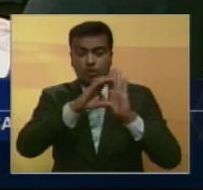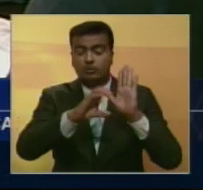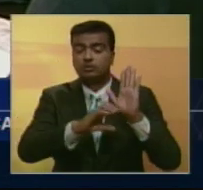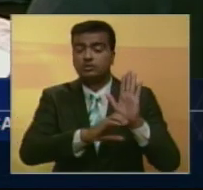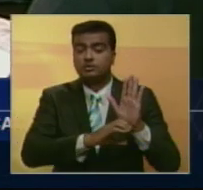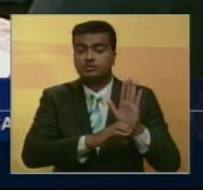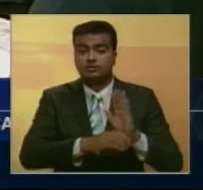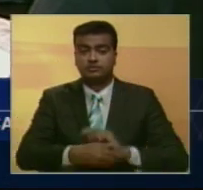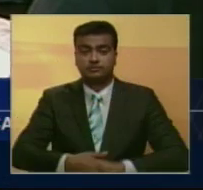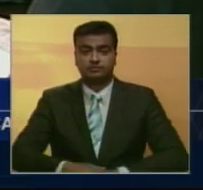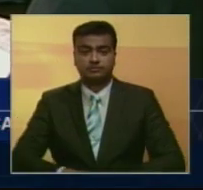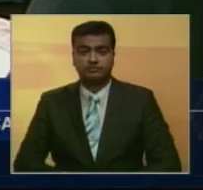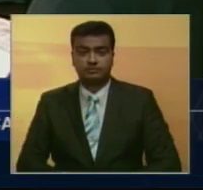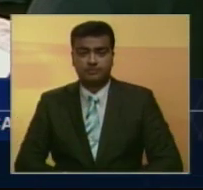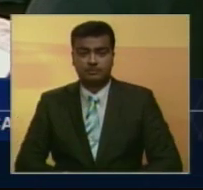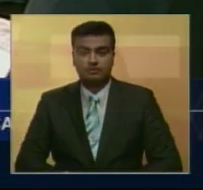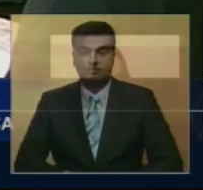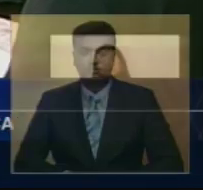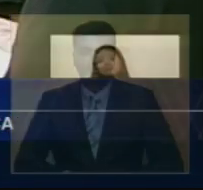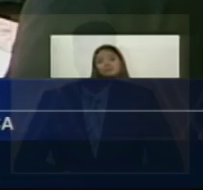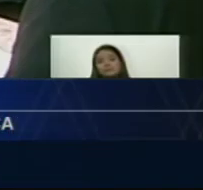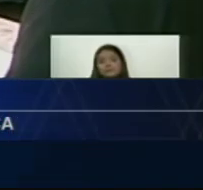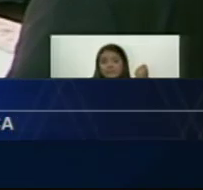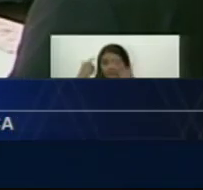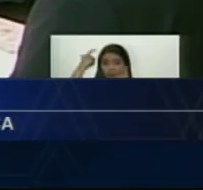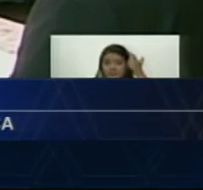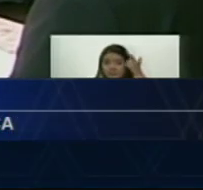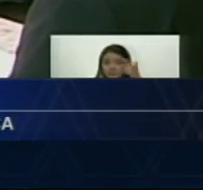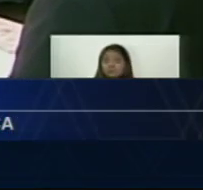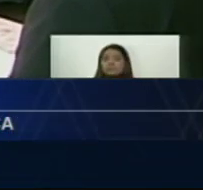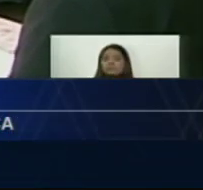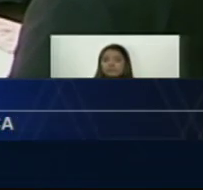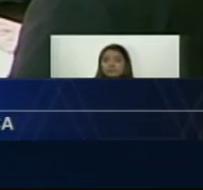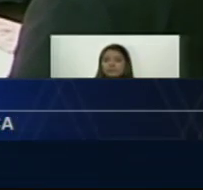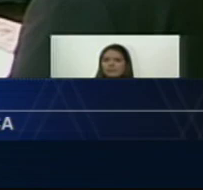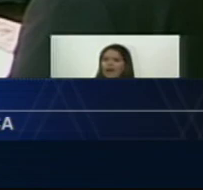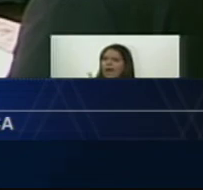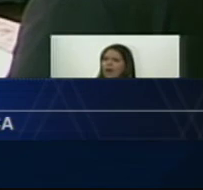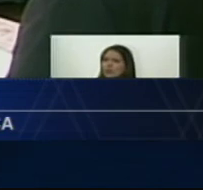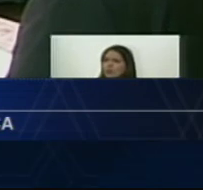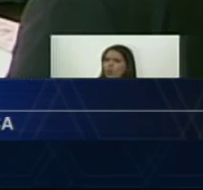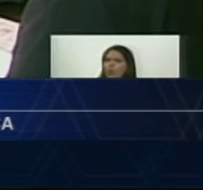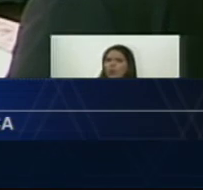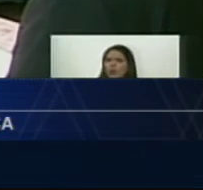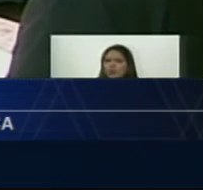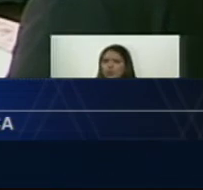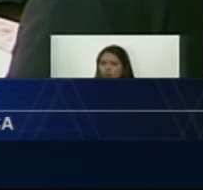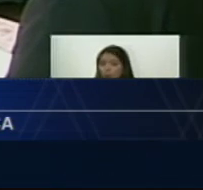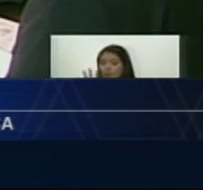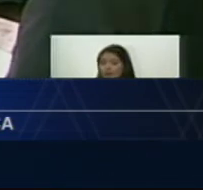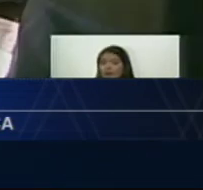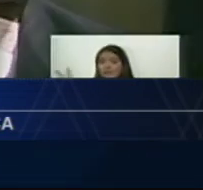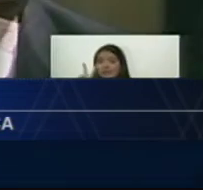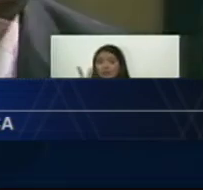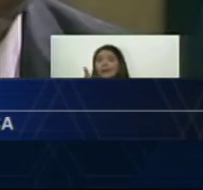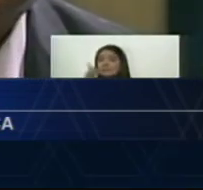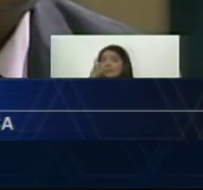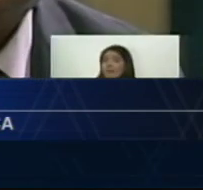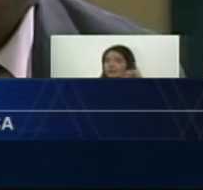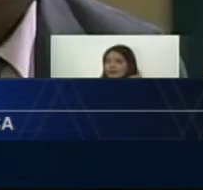la República Bolivariana de Venezuela, Hugo Chávez Frías, sectores nacionales e internacionales iniciaron una serie de